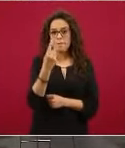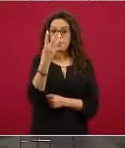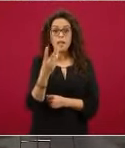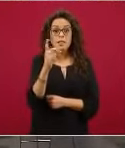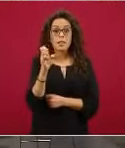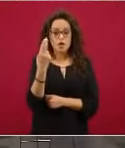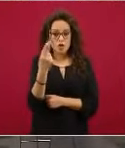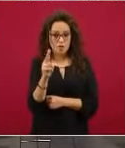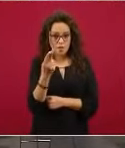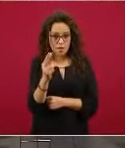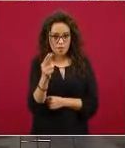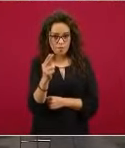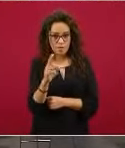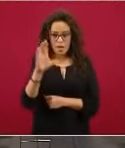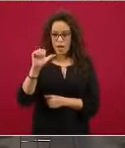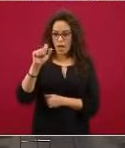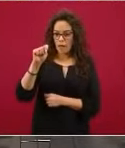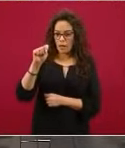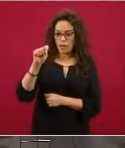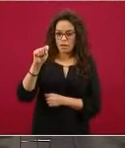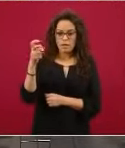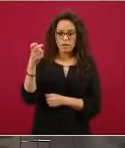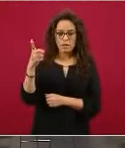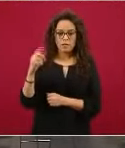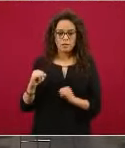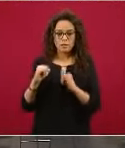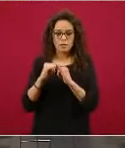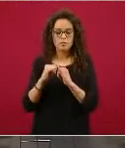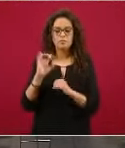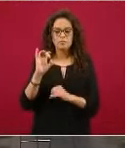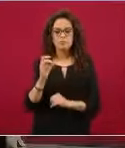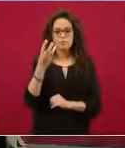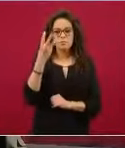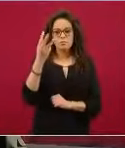noviembre, el CAT máximo del instituto va a estar en un nivel de